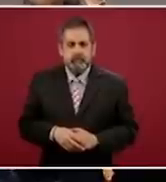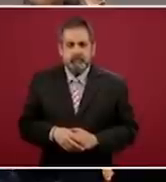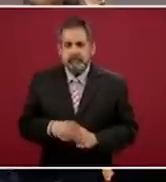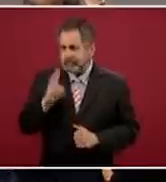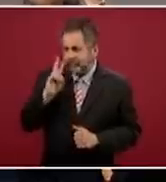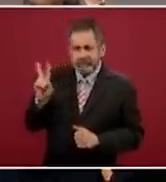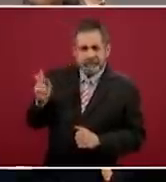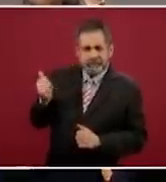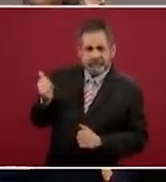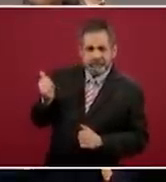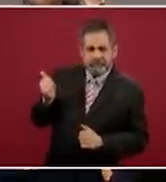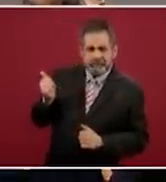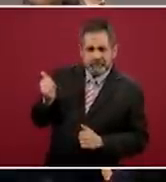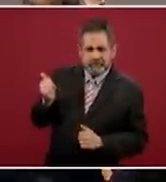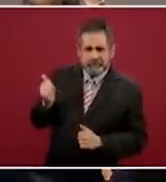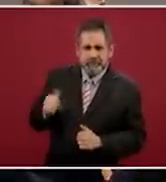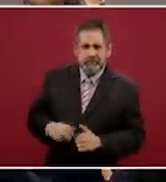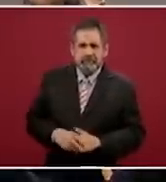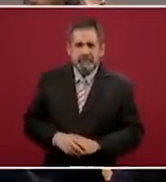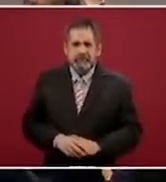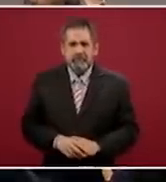Aquí está.